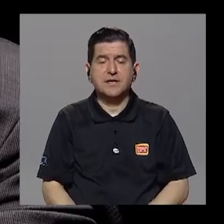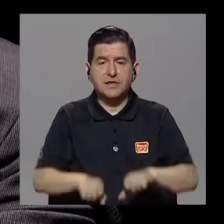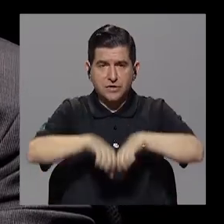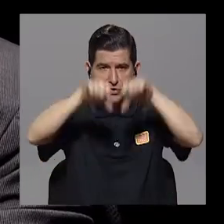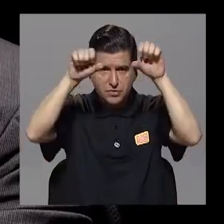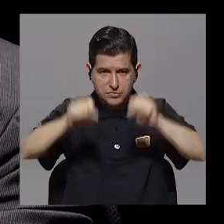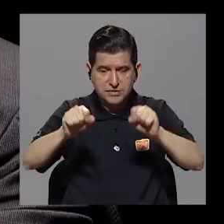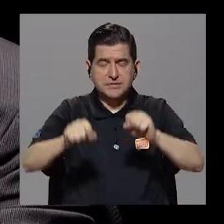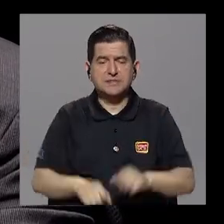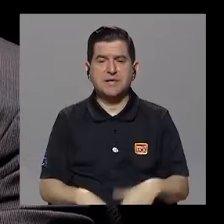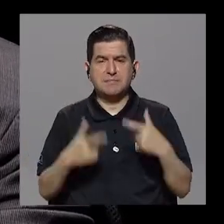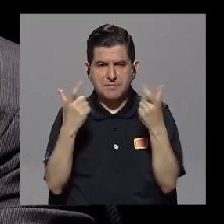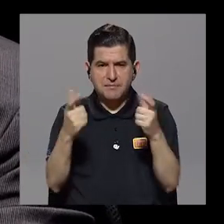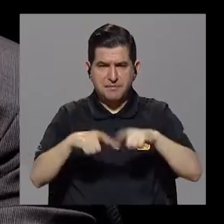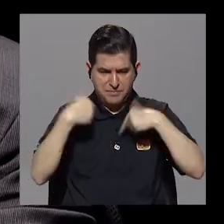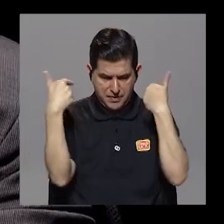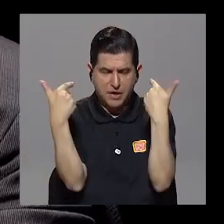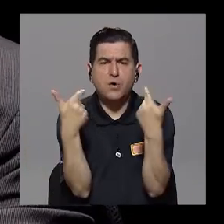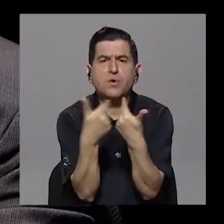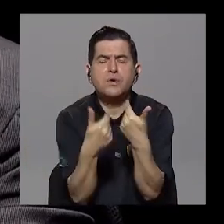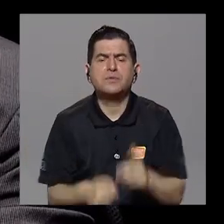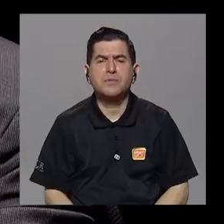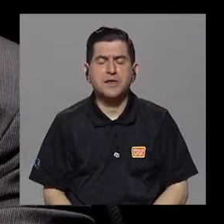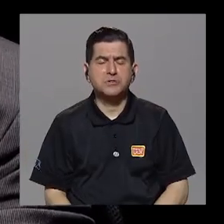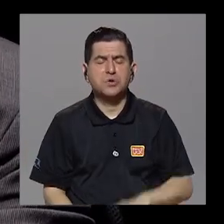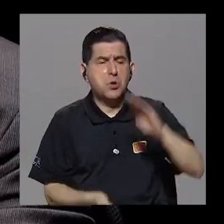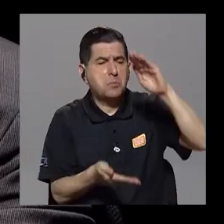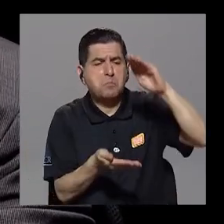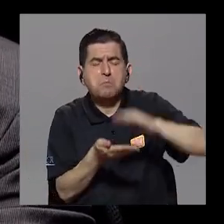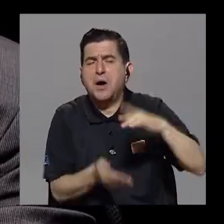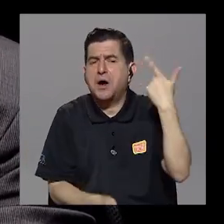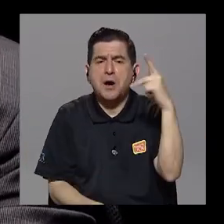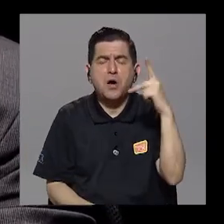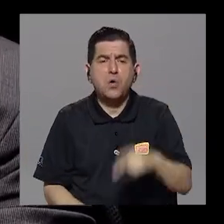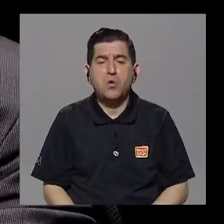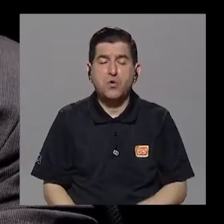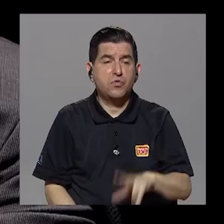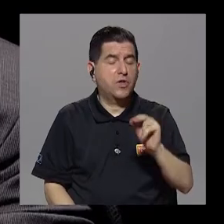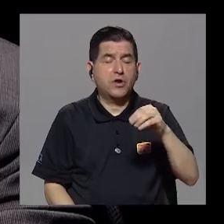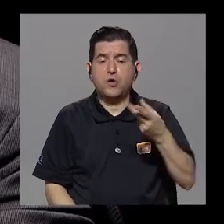de capitalización colectiva, tiene relativamente bajo riesgo